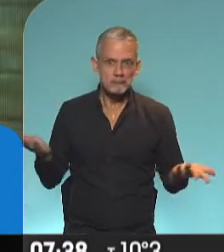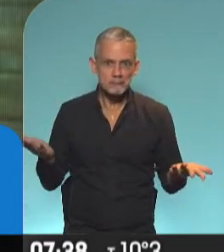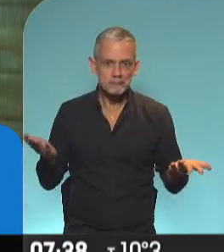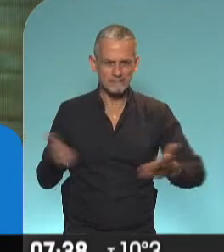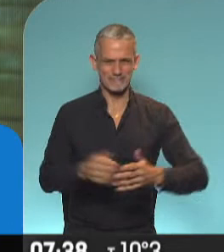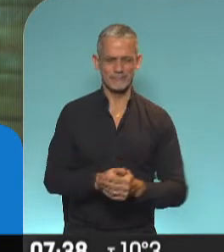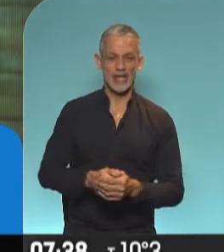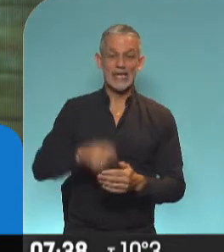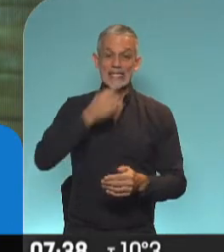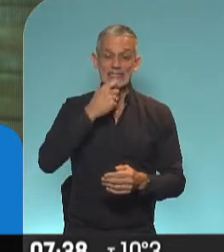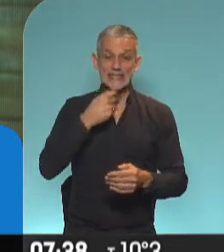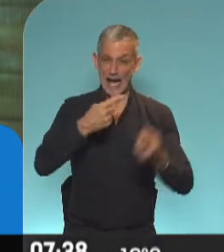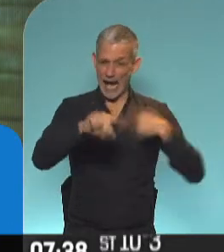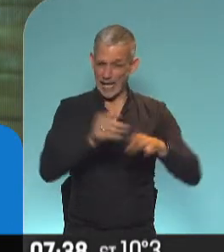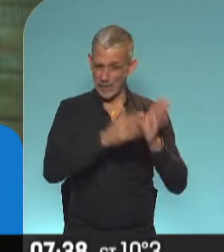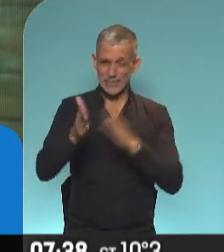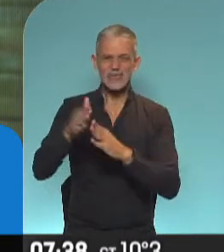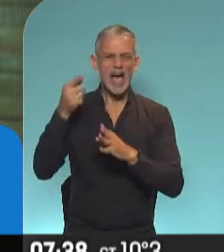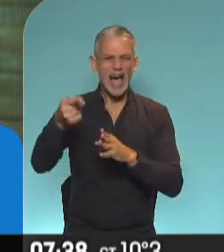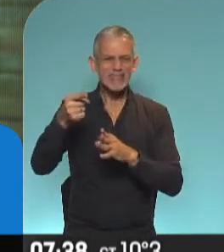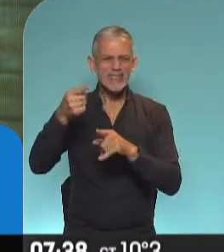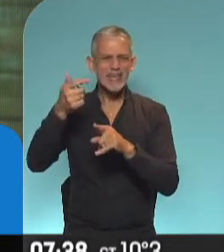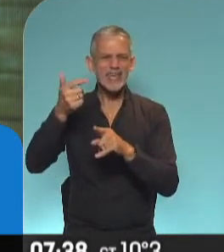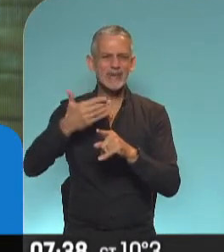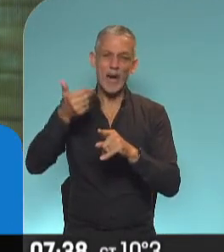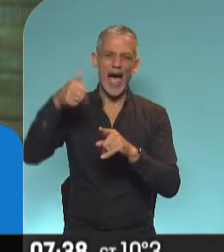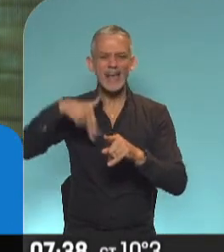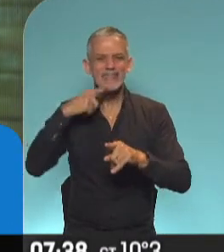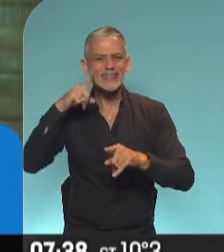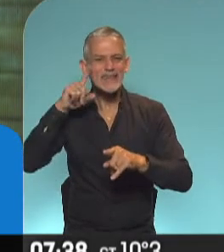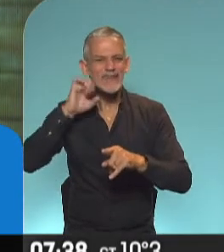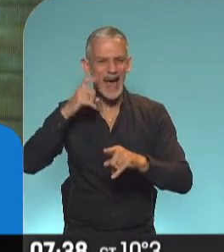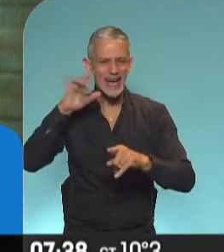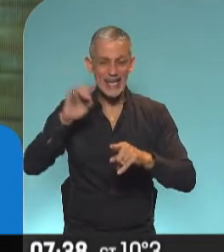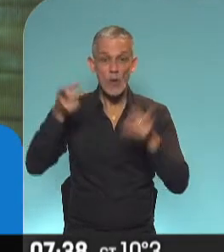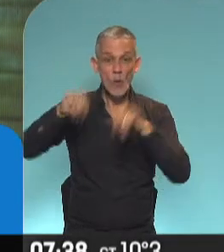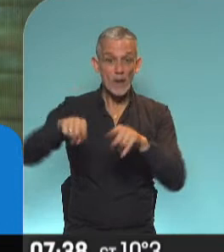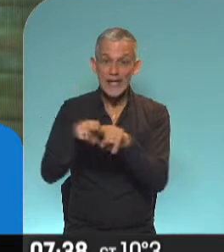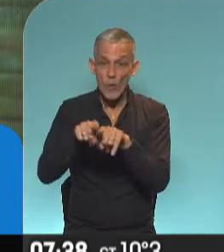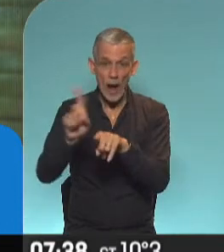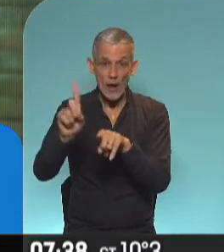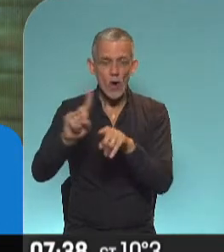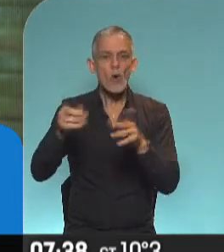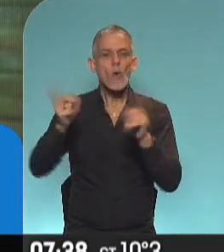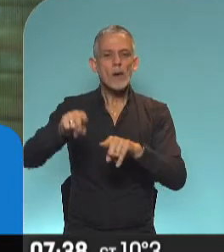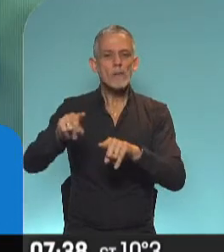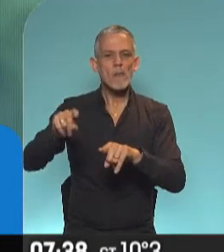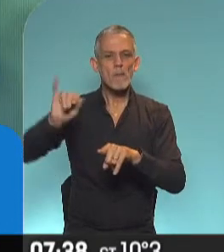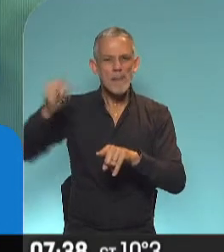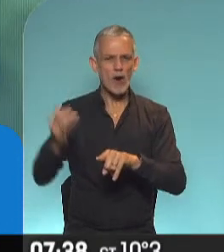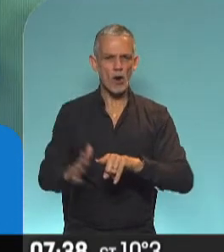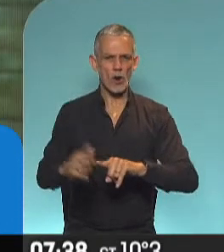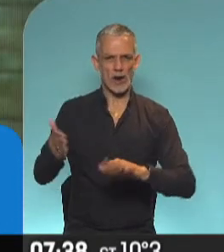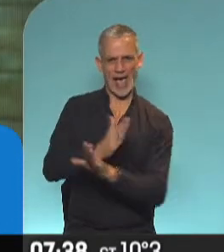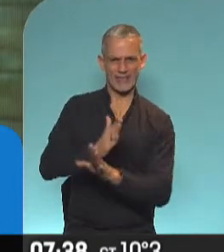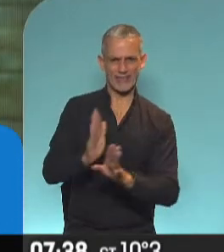En cambio, cuando estamos hablando del antifrágil, es aquel que no vuelve igual, vuelve mejor. Es